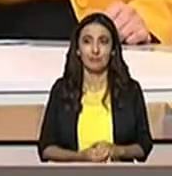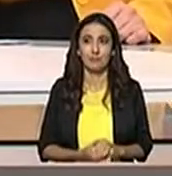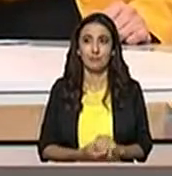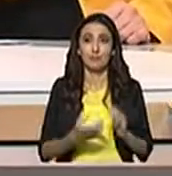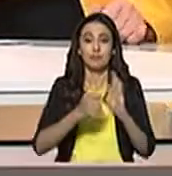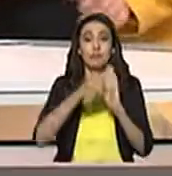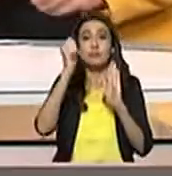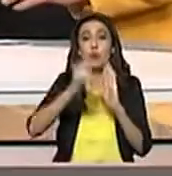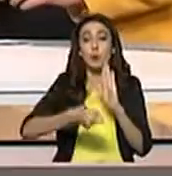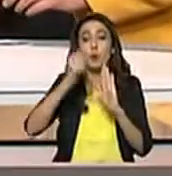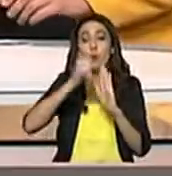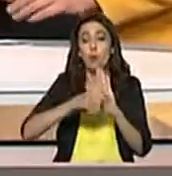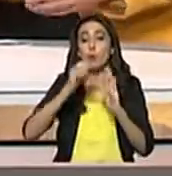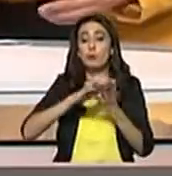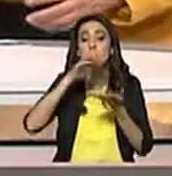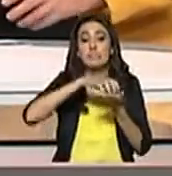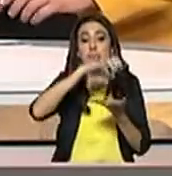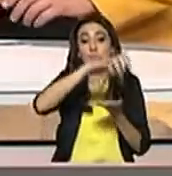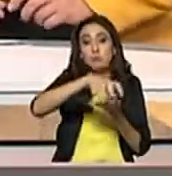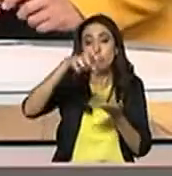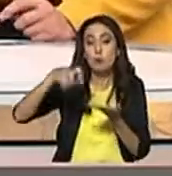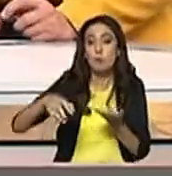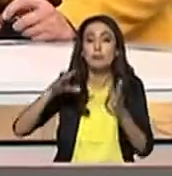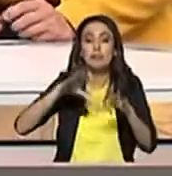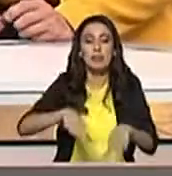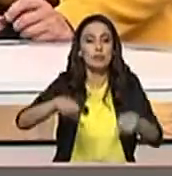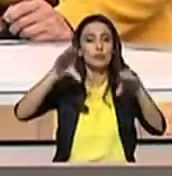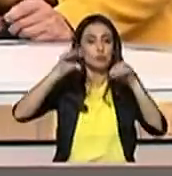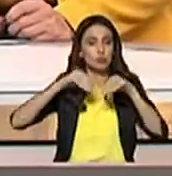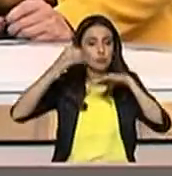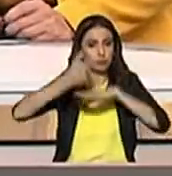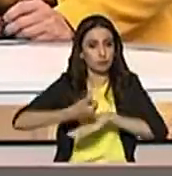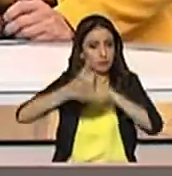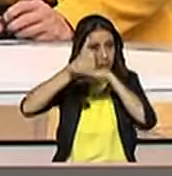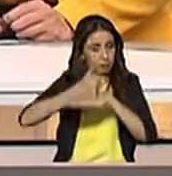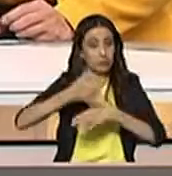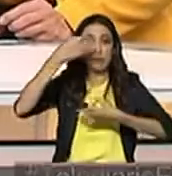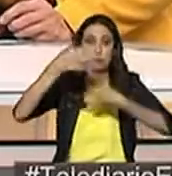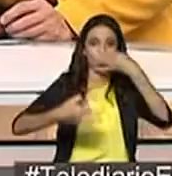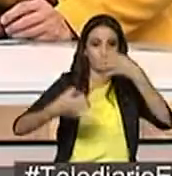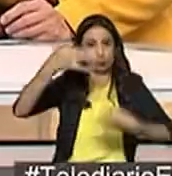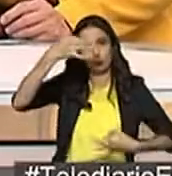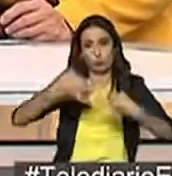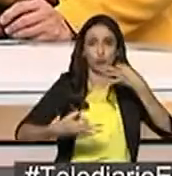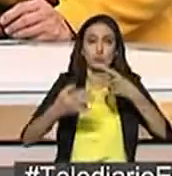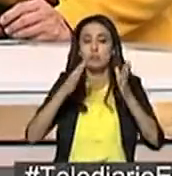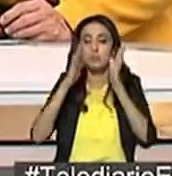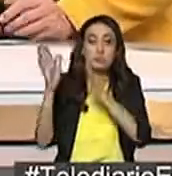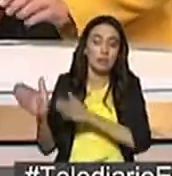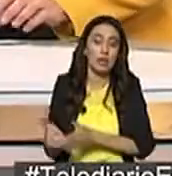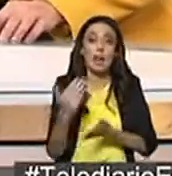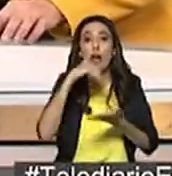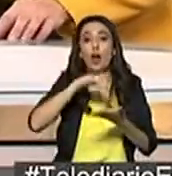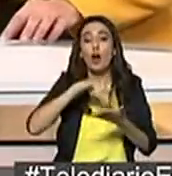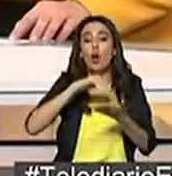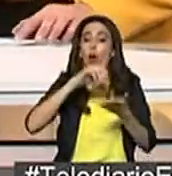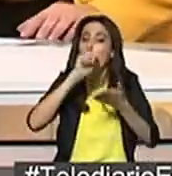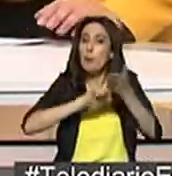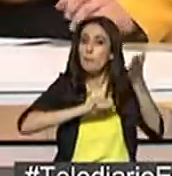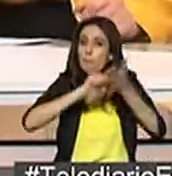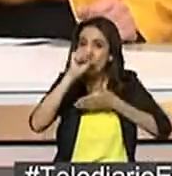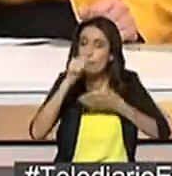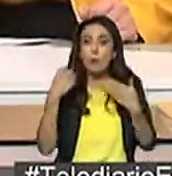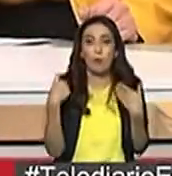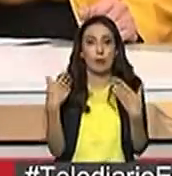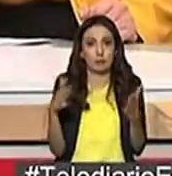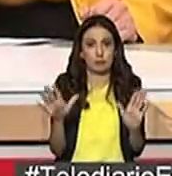Jueces provinciales asumirán los despachos de los magistrados de la Corte Nacional de Justicia que fueron removidos tras no aprobar la